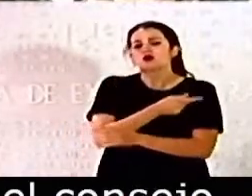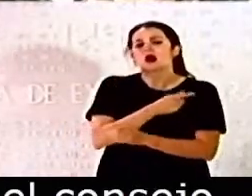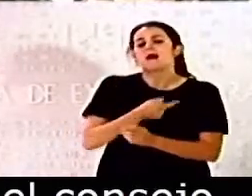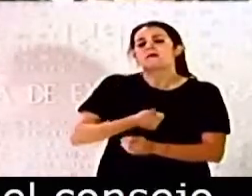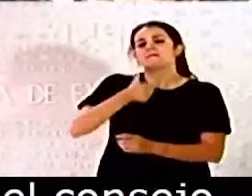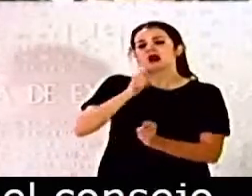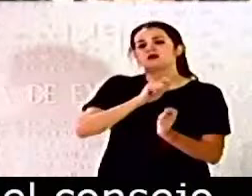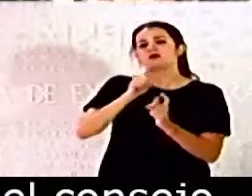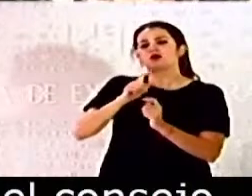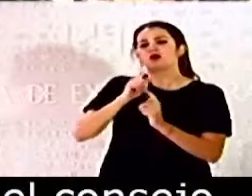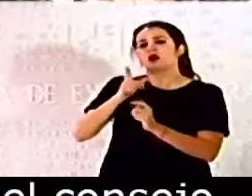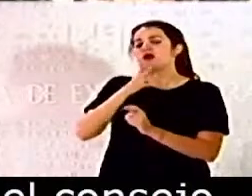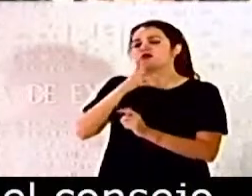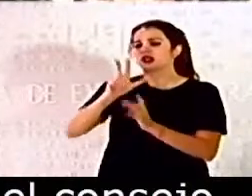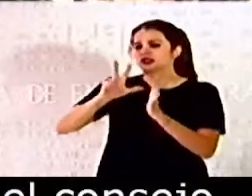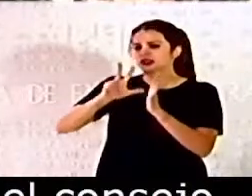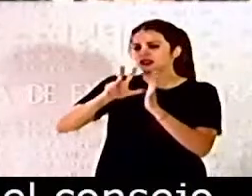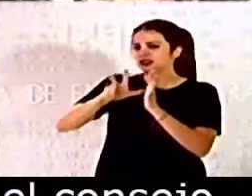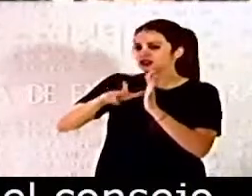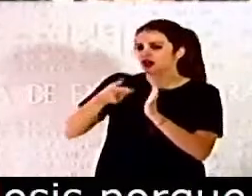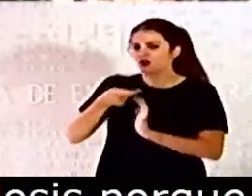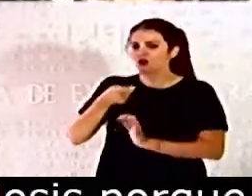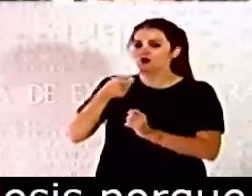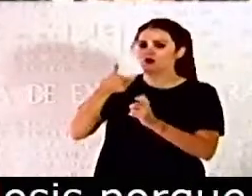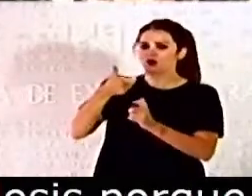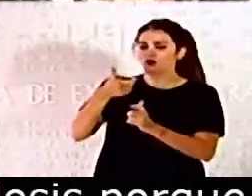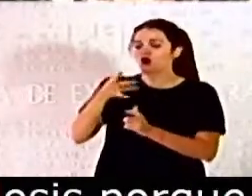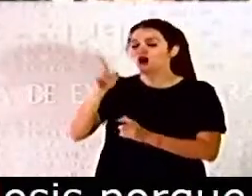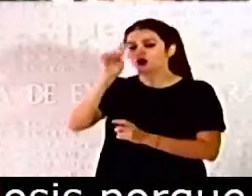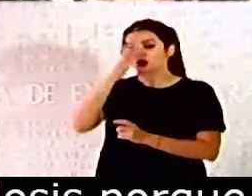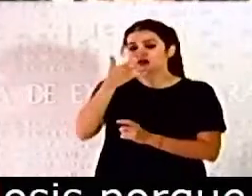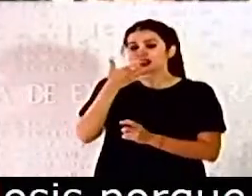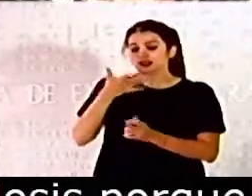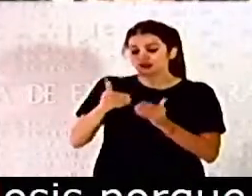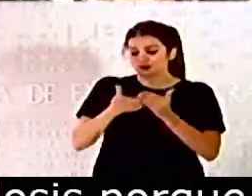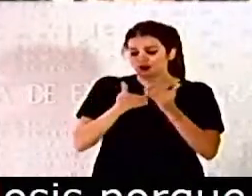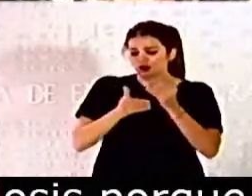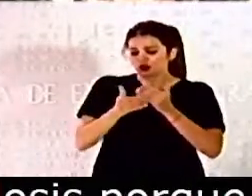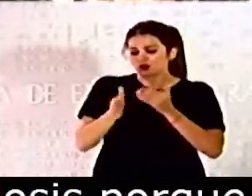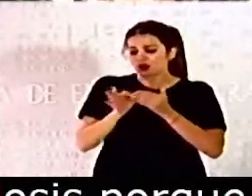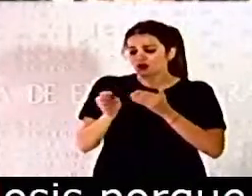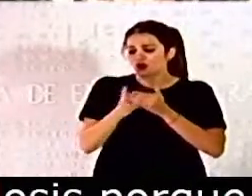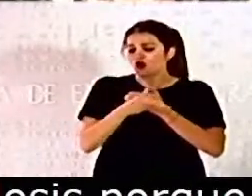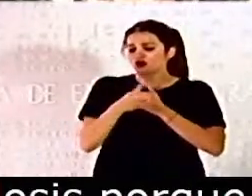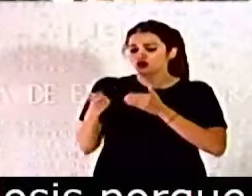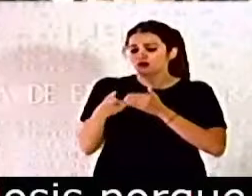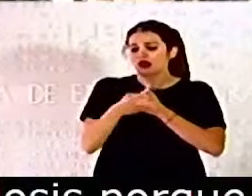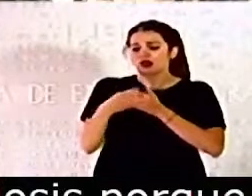entrega de dosis de vacuna, me refiero. No sé si a corto plazo, es decir, las próximas 2 semanas, 3 semanas, ¿se